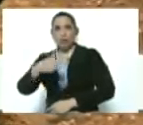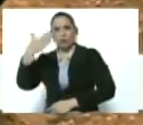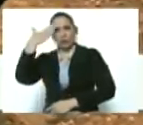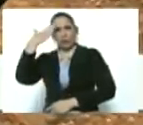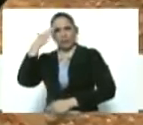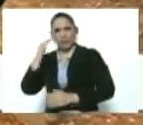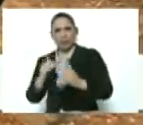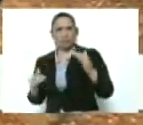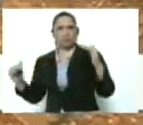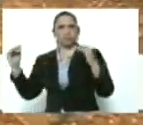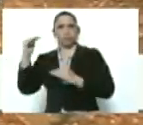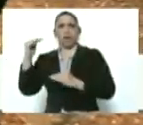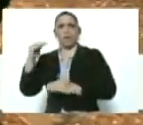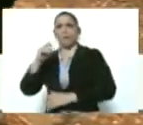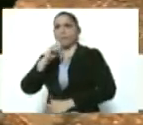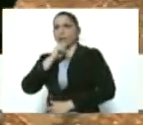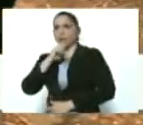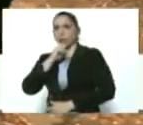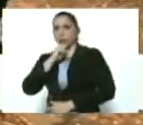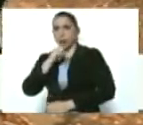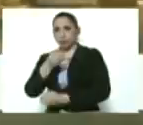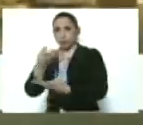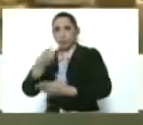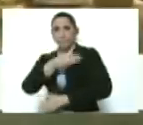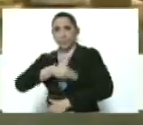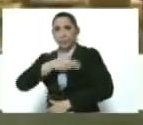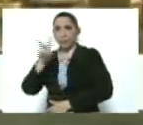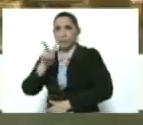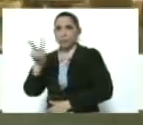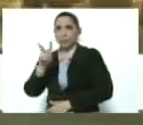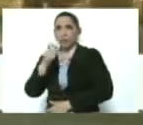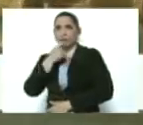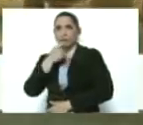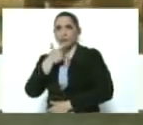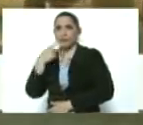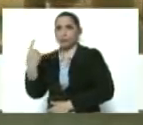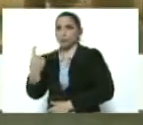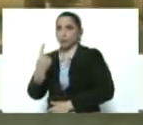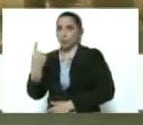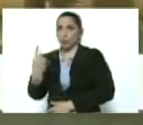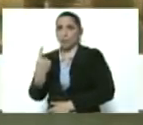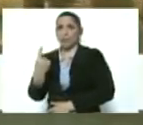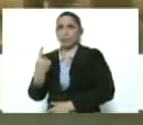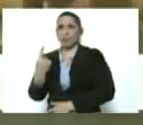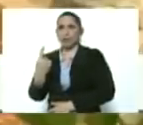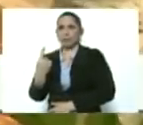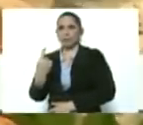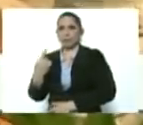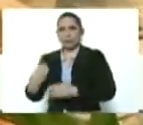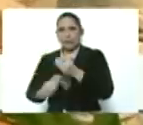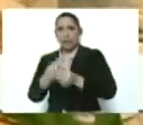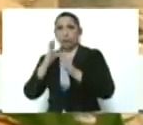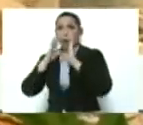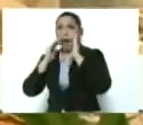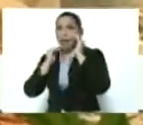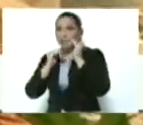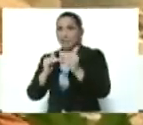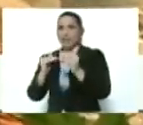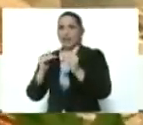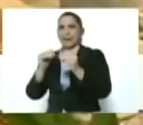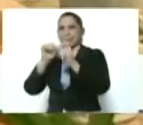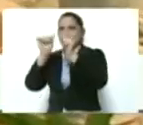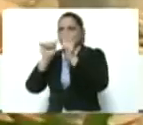crecerse en las dificultades y con esta misión venezuela bella no solamente se ha procurado atender lo estético